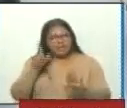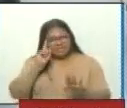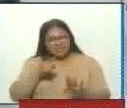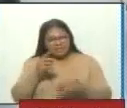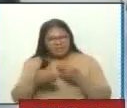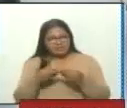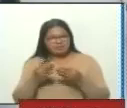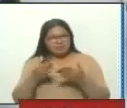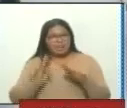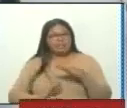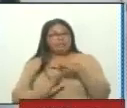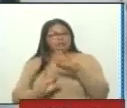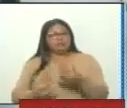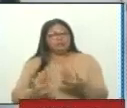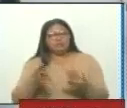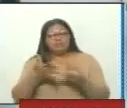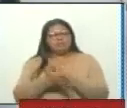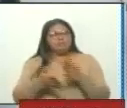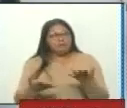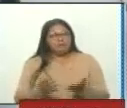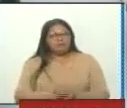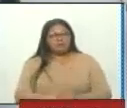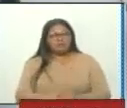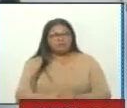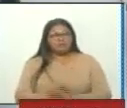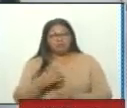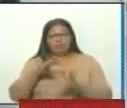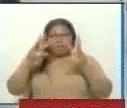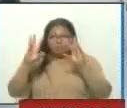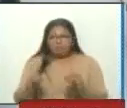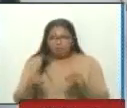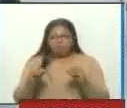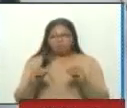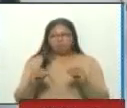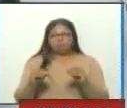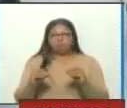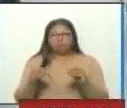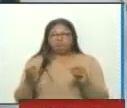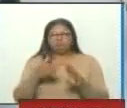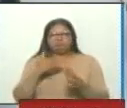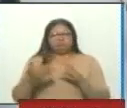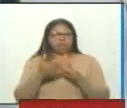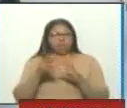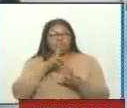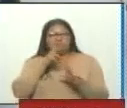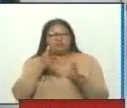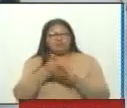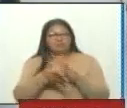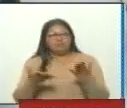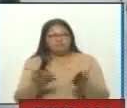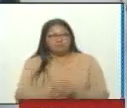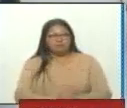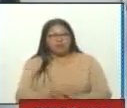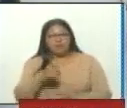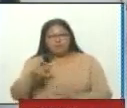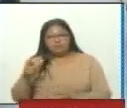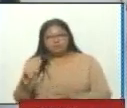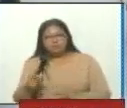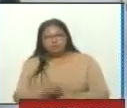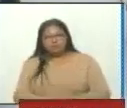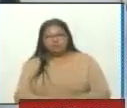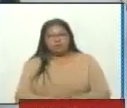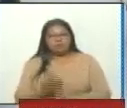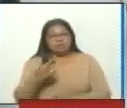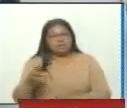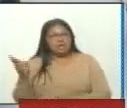esa gran limitación. ¿Qué ocurrió cuando el apagón, cuando hubo el sabotaje eléctrico? Entonces la gente con una pira tenía su